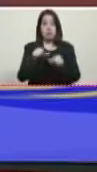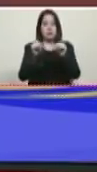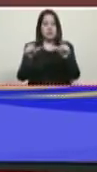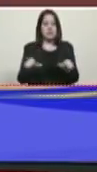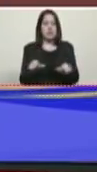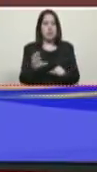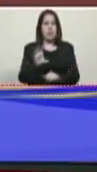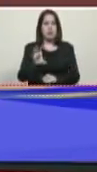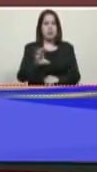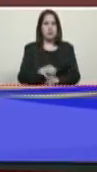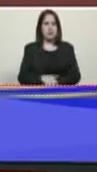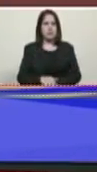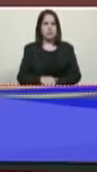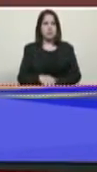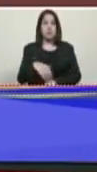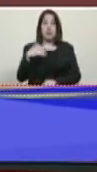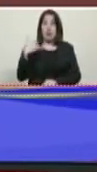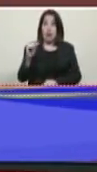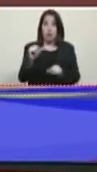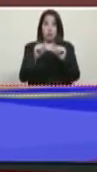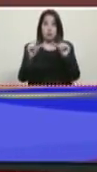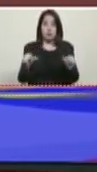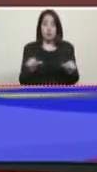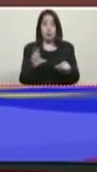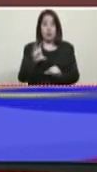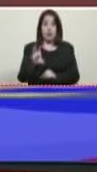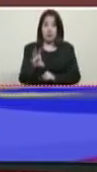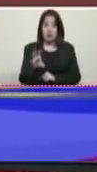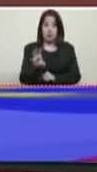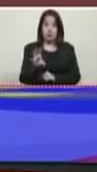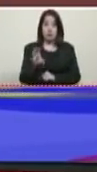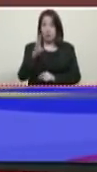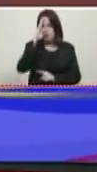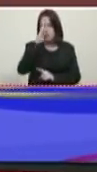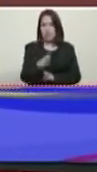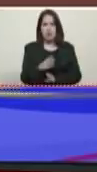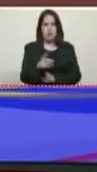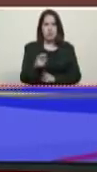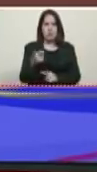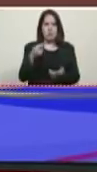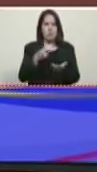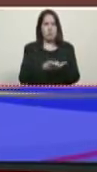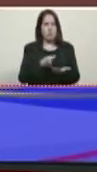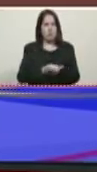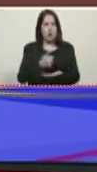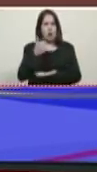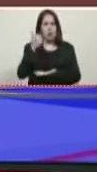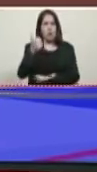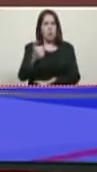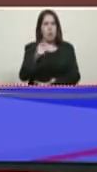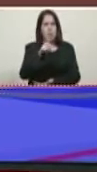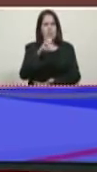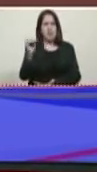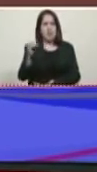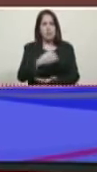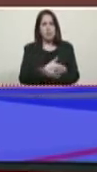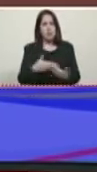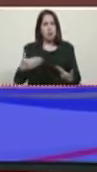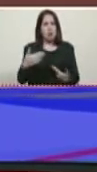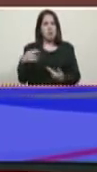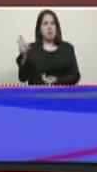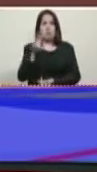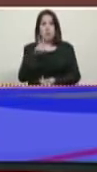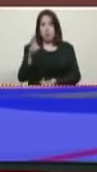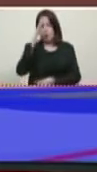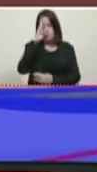no hay un sistema patria donde nosotros les pagamos el bono a 10 millones de venezolanos y le